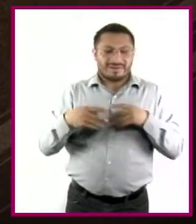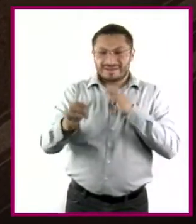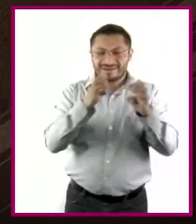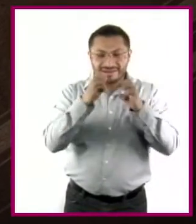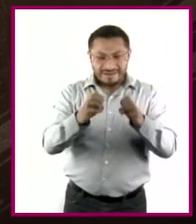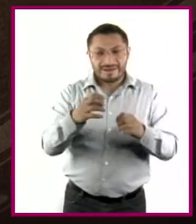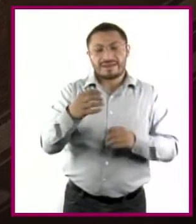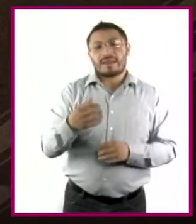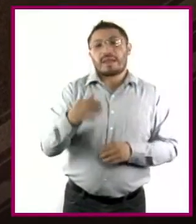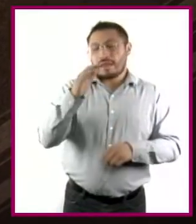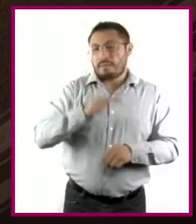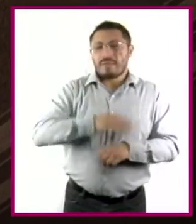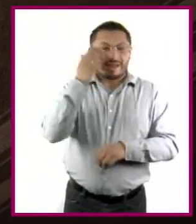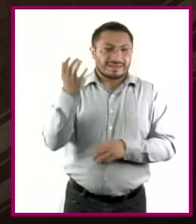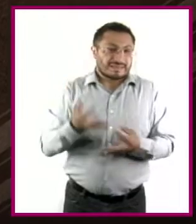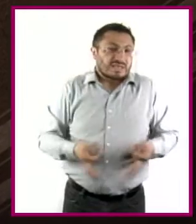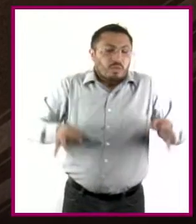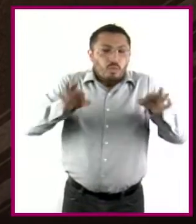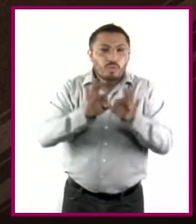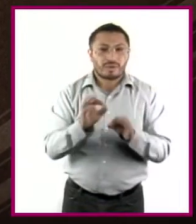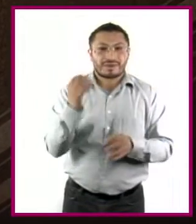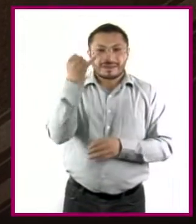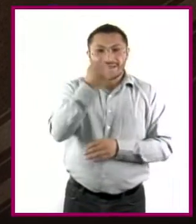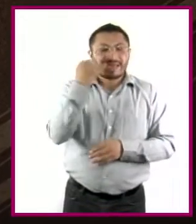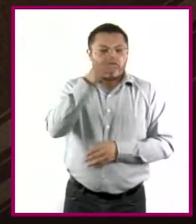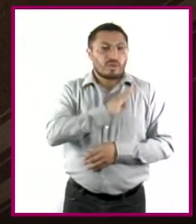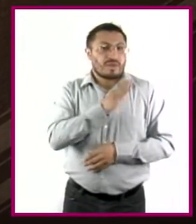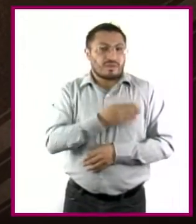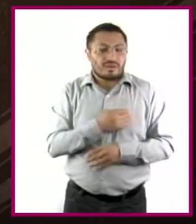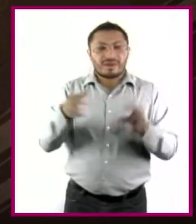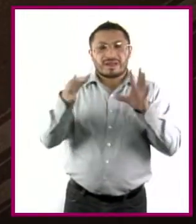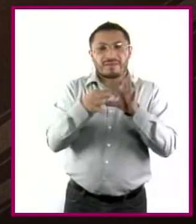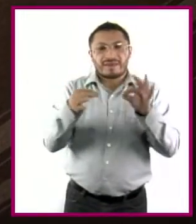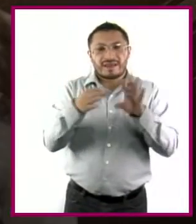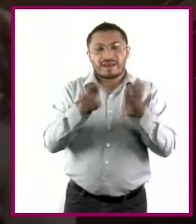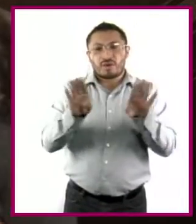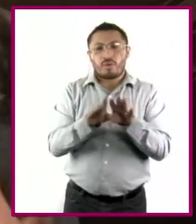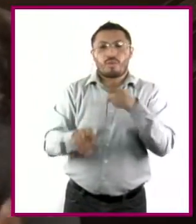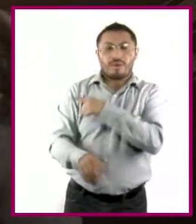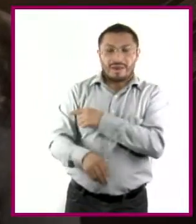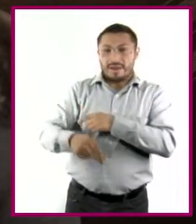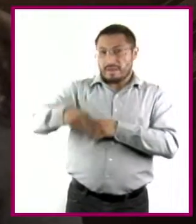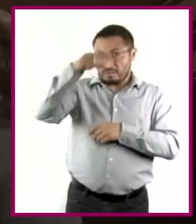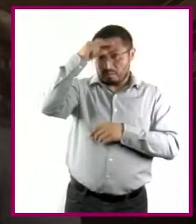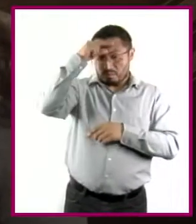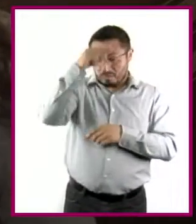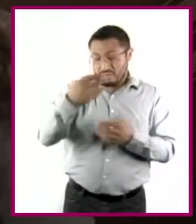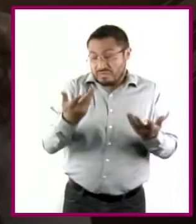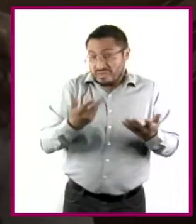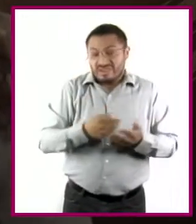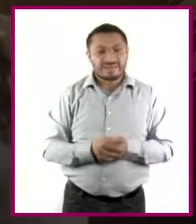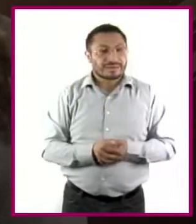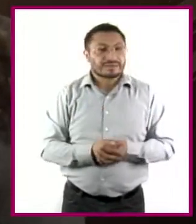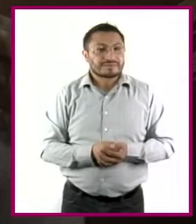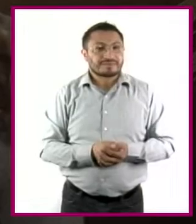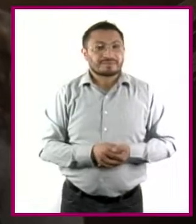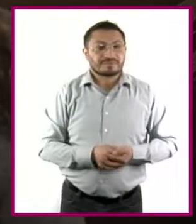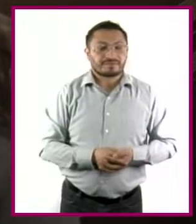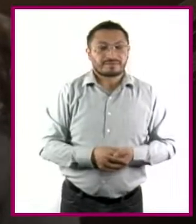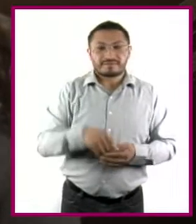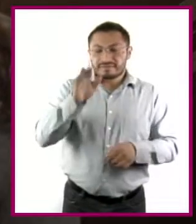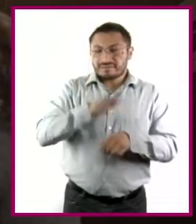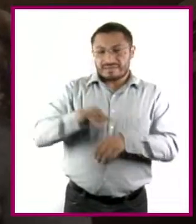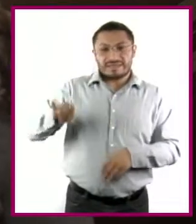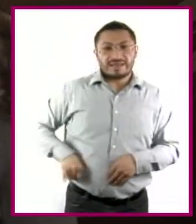grandes ensayistas de la lengua española, lo definió como el centauro de los géneros. Lo que más nos interesa del ensayo literario es